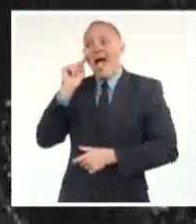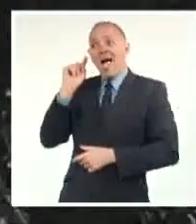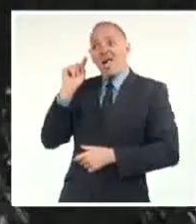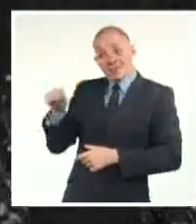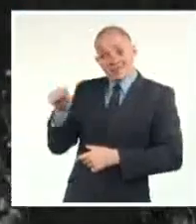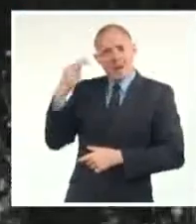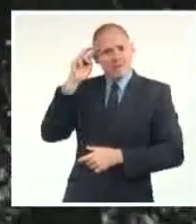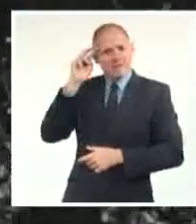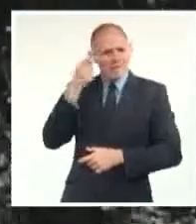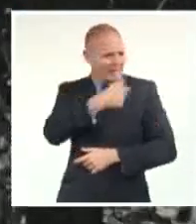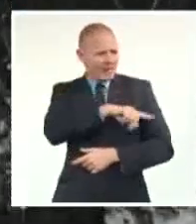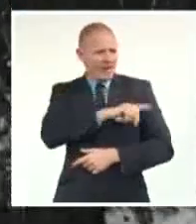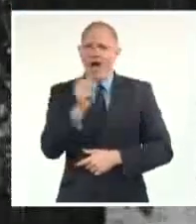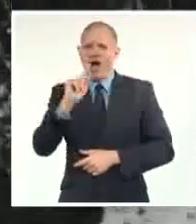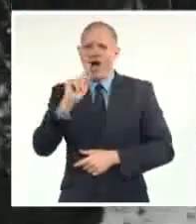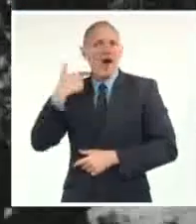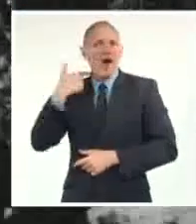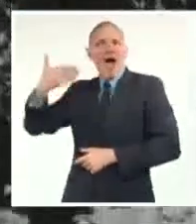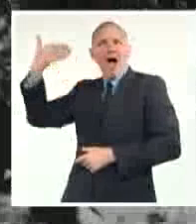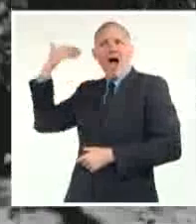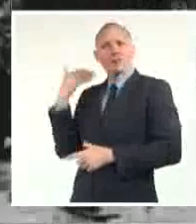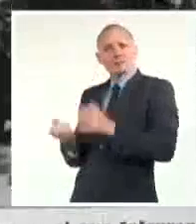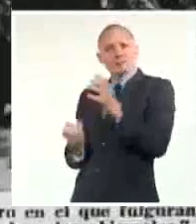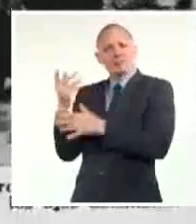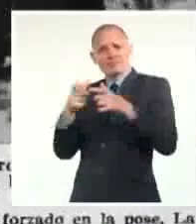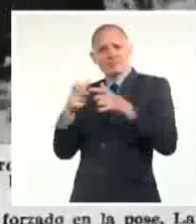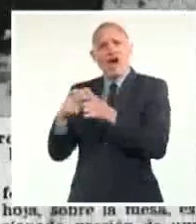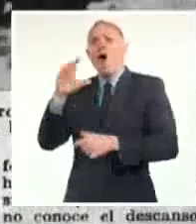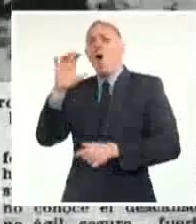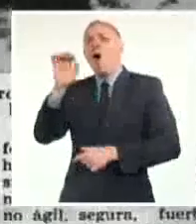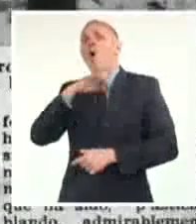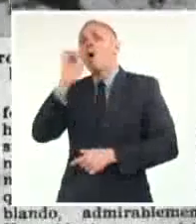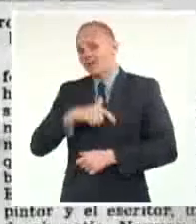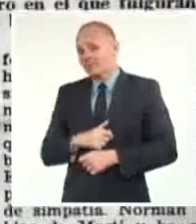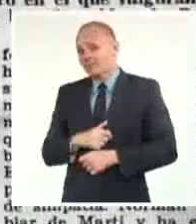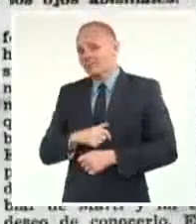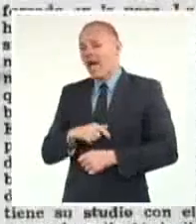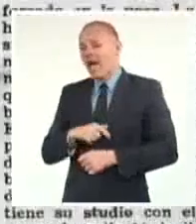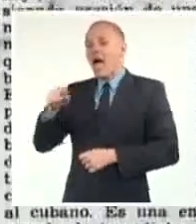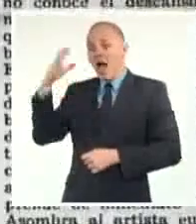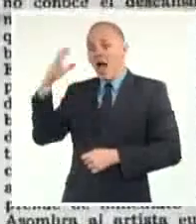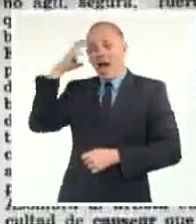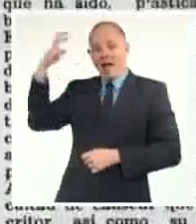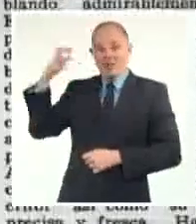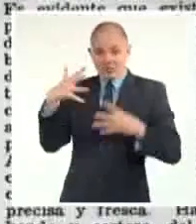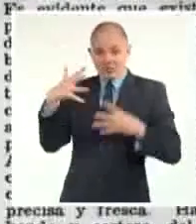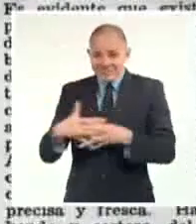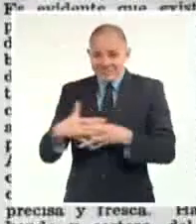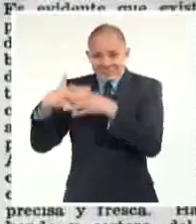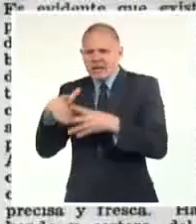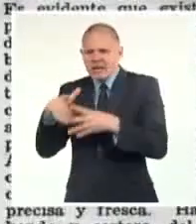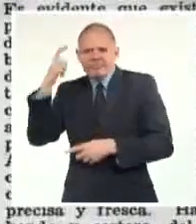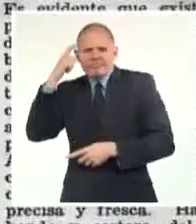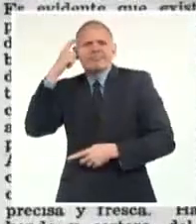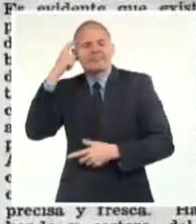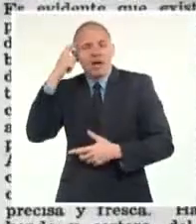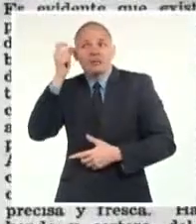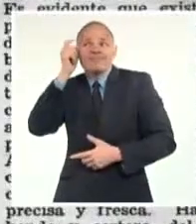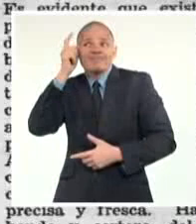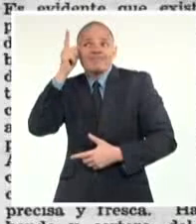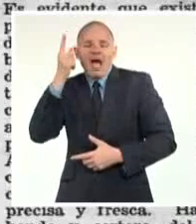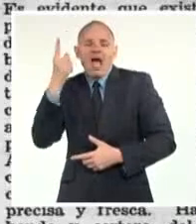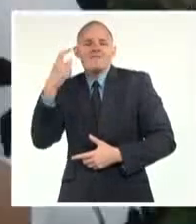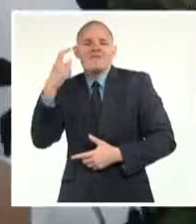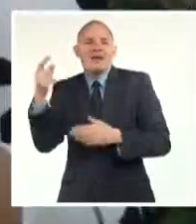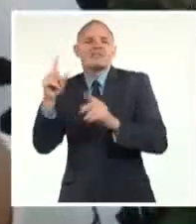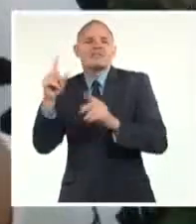conferencia. Y una de las principales ideas era crear una moneda común. Años después aparece el dólar. En aquella época no